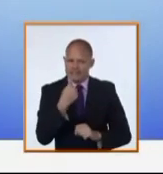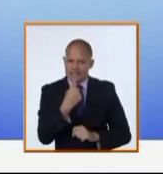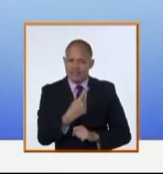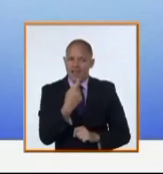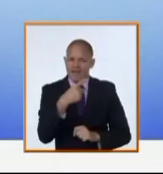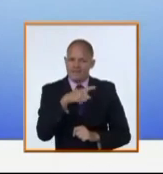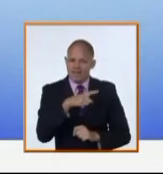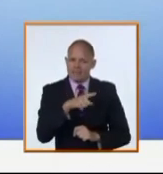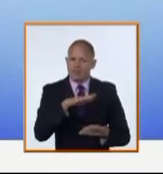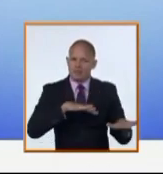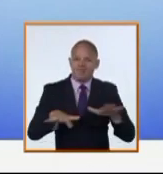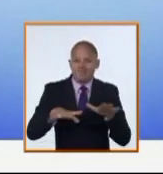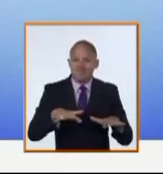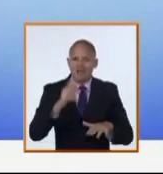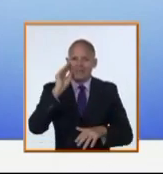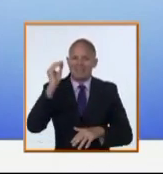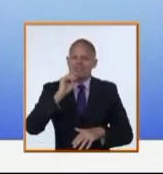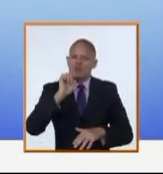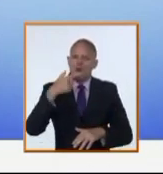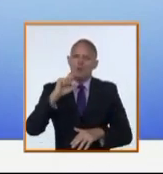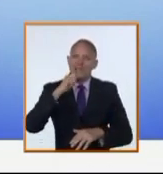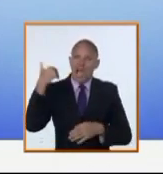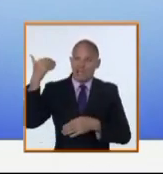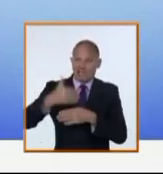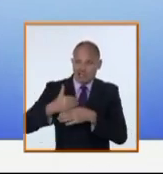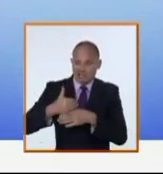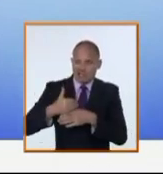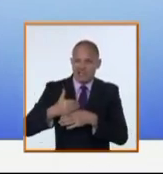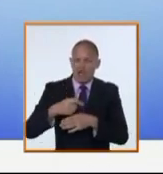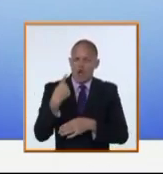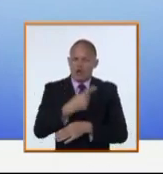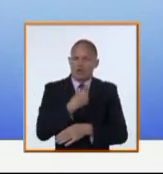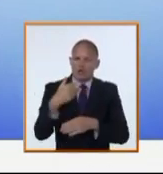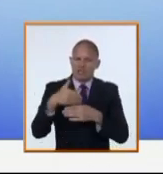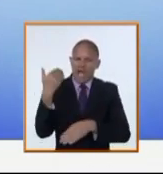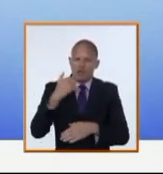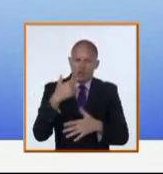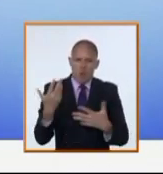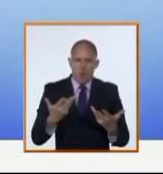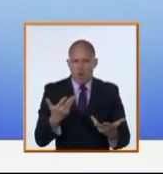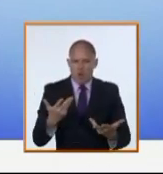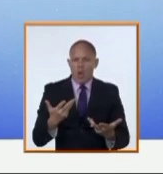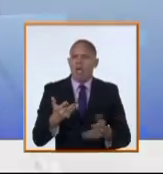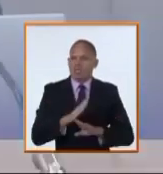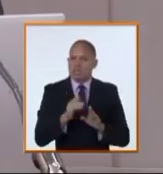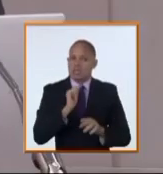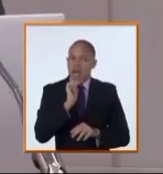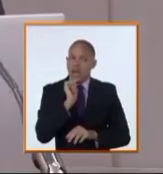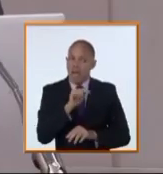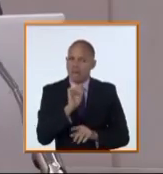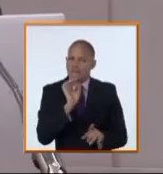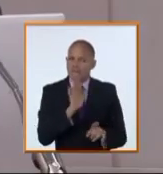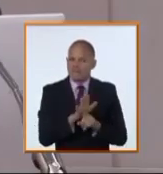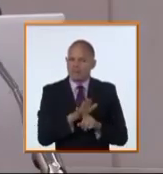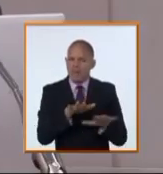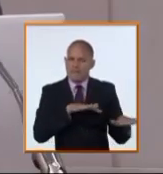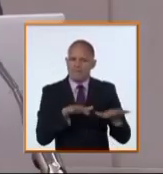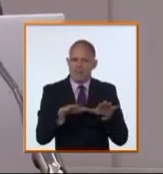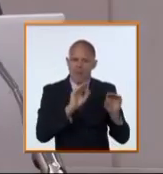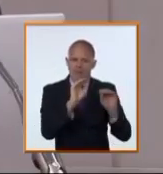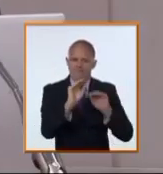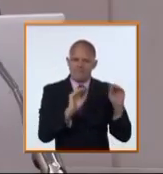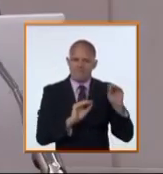de banda ancha para poder tener ese acceso a esas plataformas eso fue lo primero que se hizo y paralelamente con eso